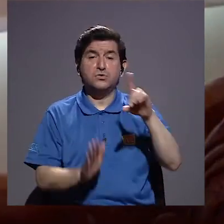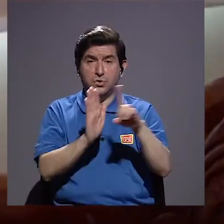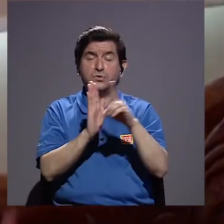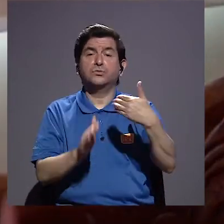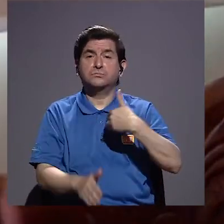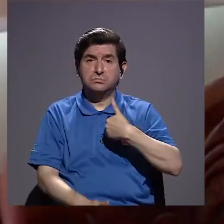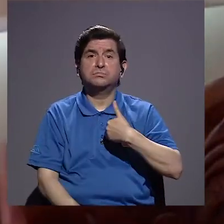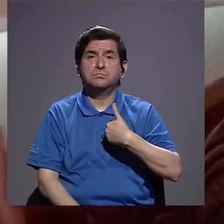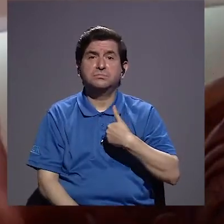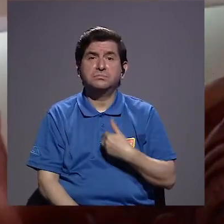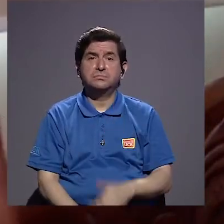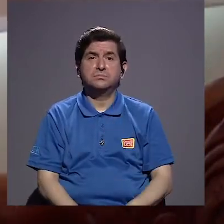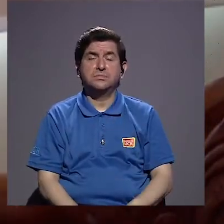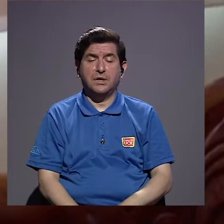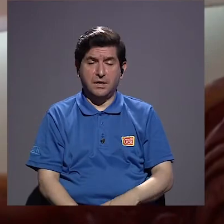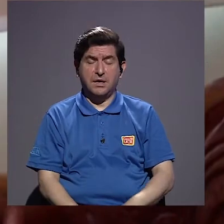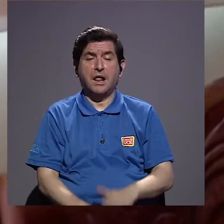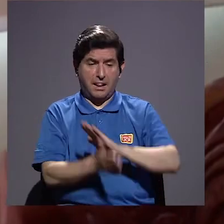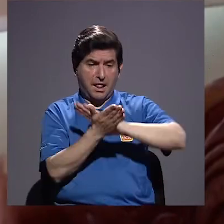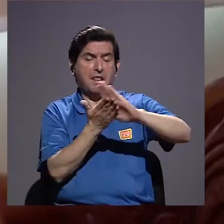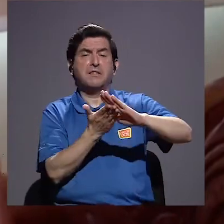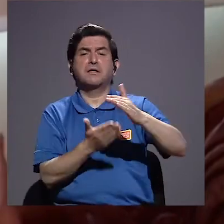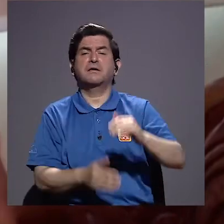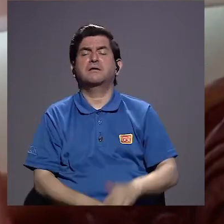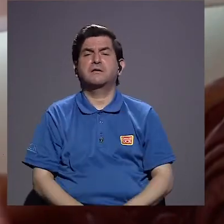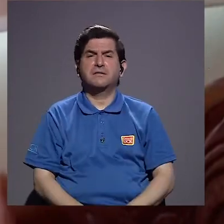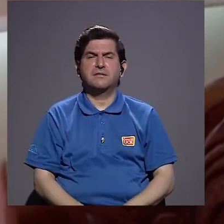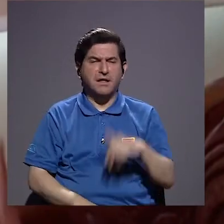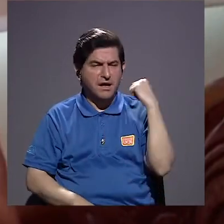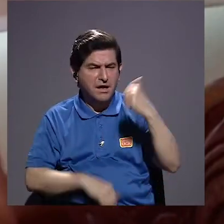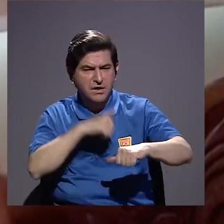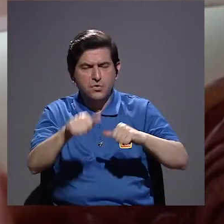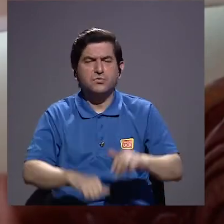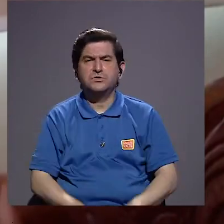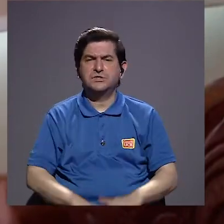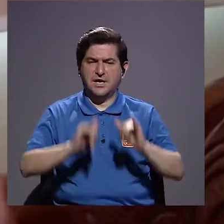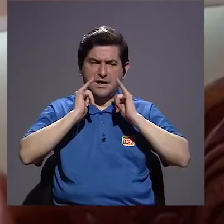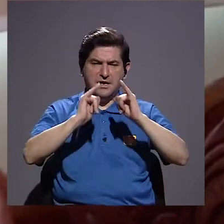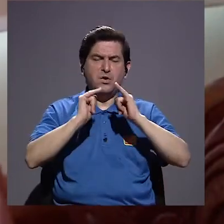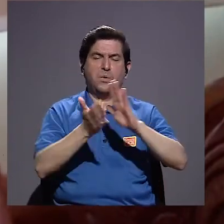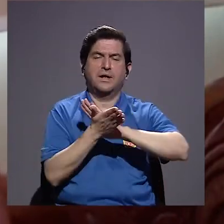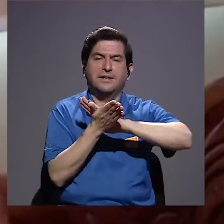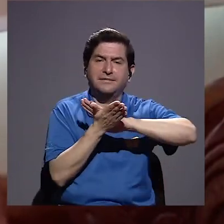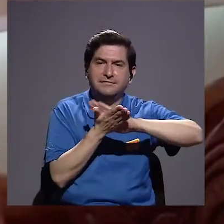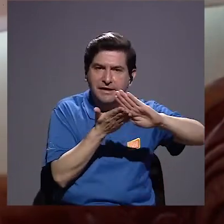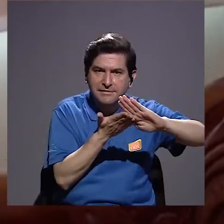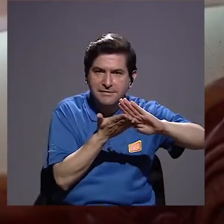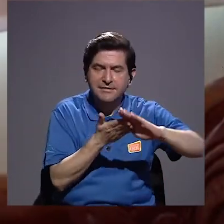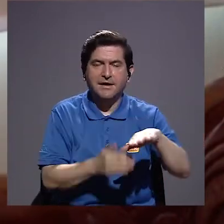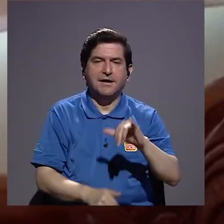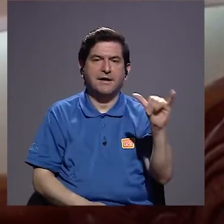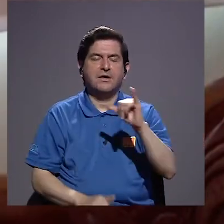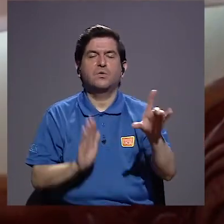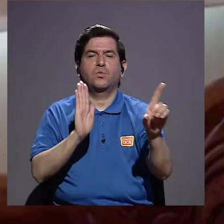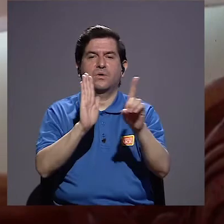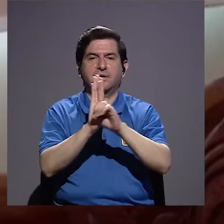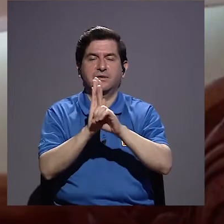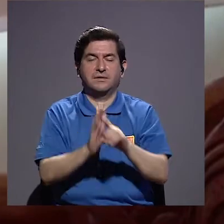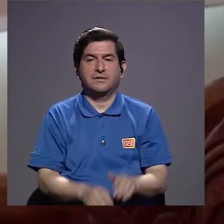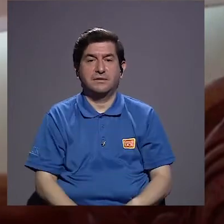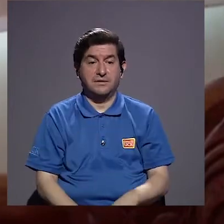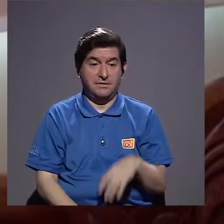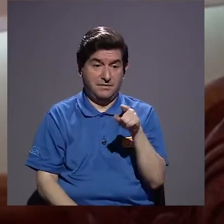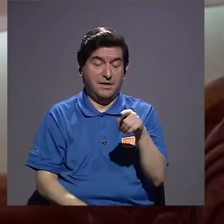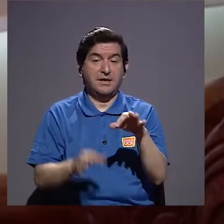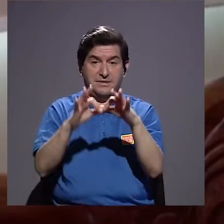nuestros derechos, nuestras dignidades. Peleamos por la igual dignidad y derechos, como dicen